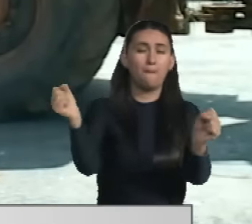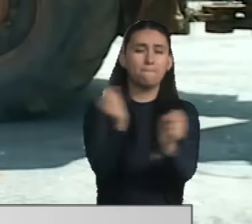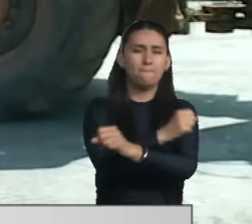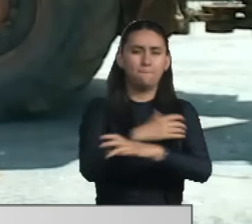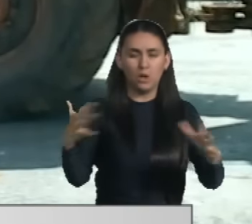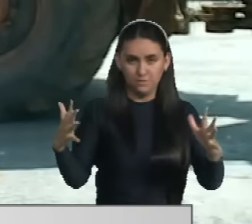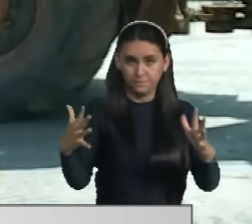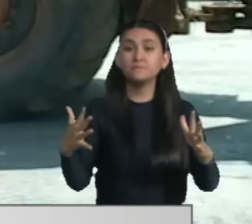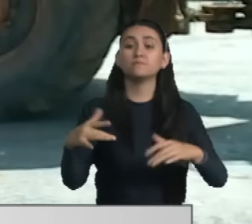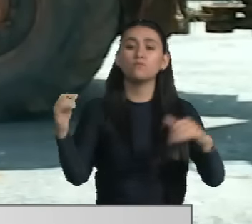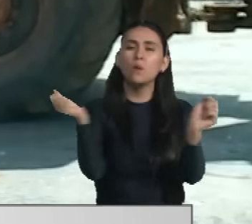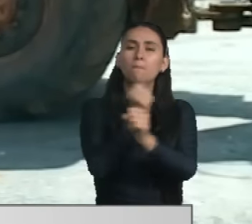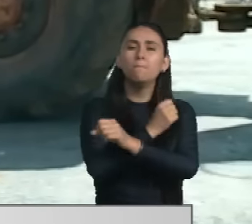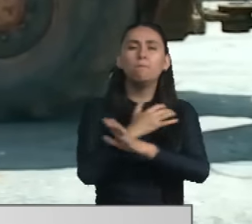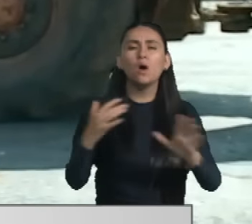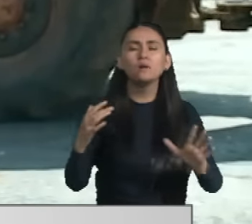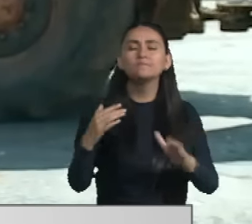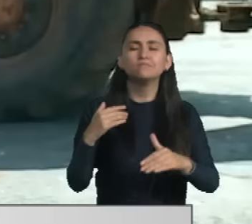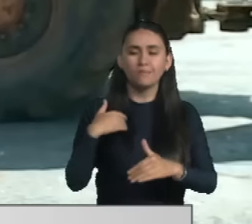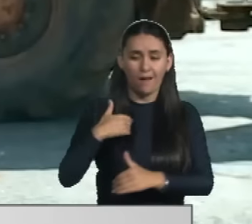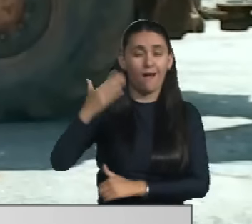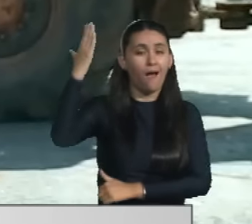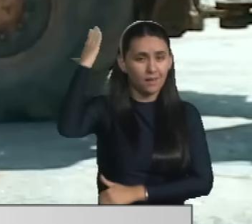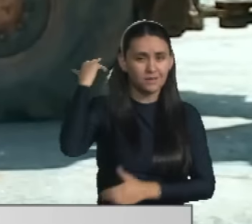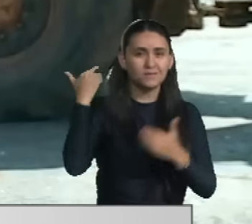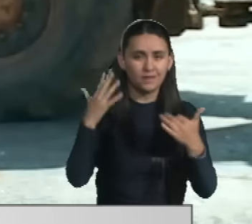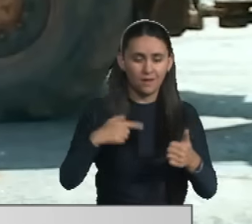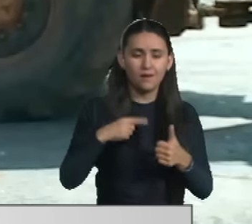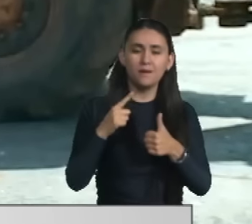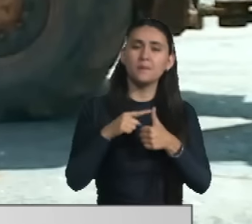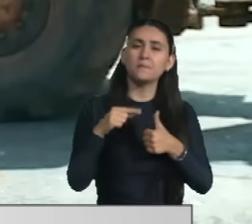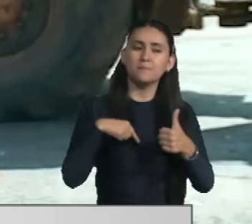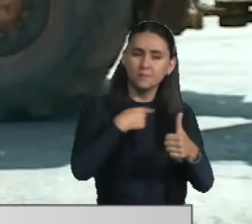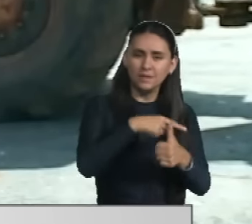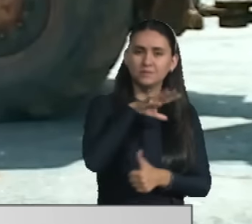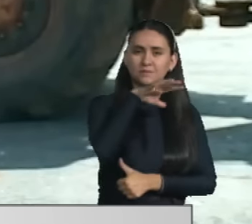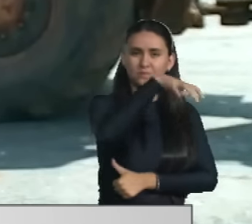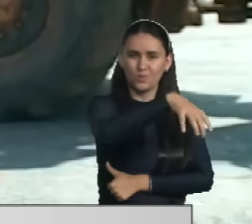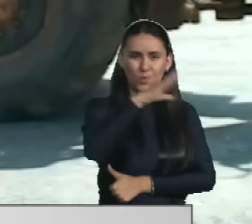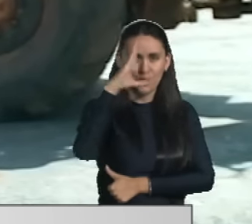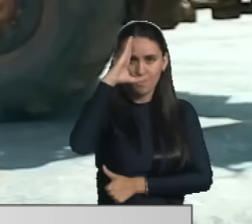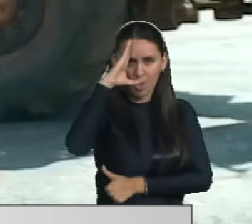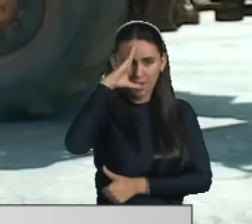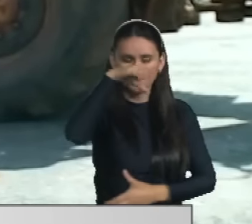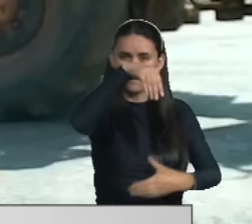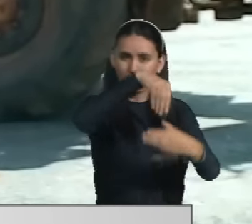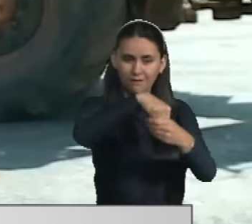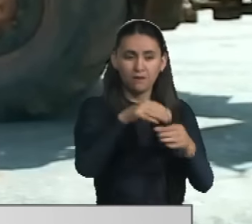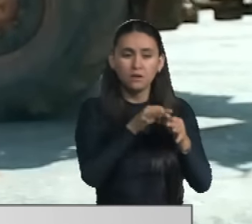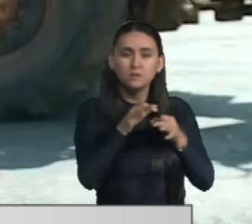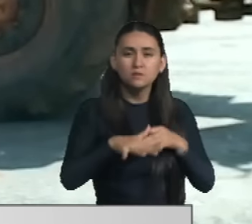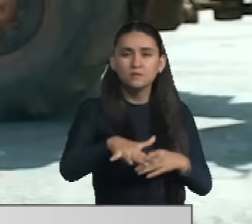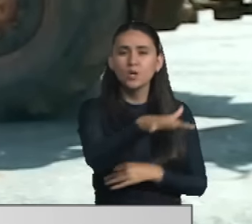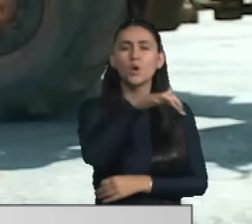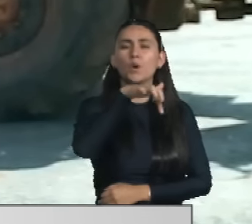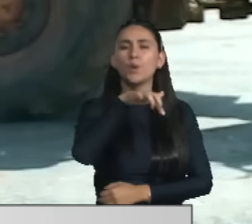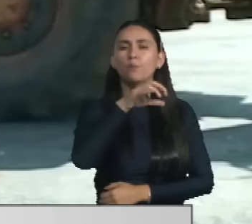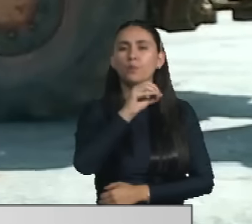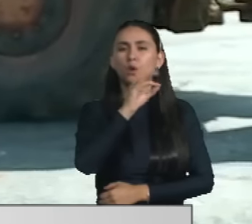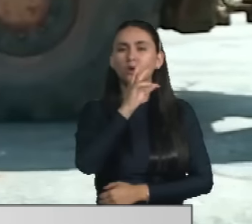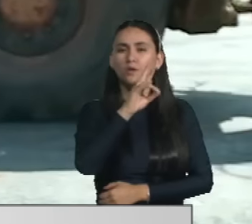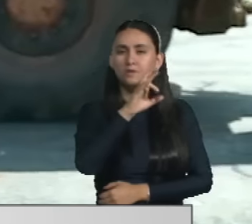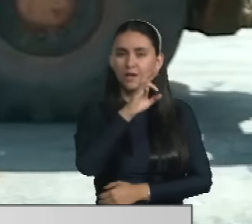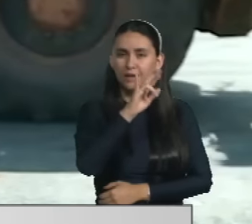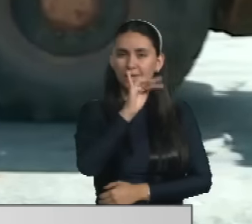horas. Este atentado terrorista se suma a los hostigamientos contra la subestación de policía del corregimiento de Potrerito, también en el